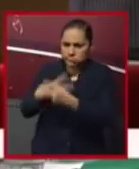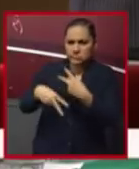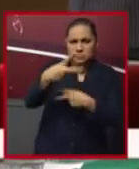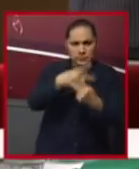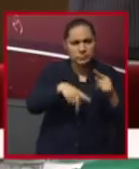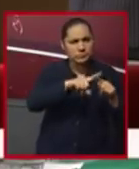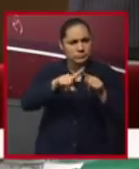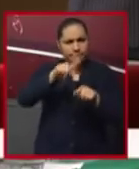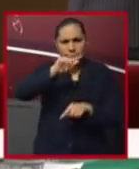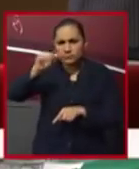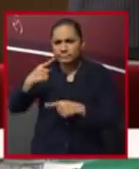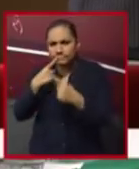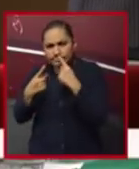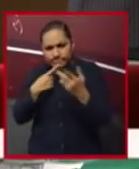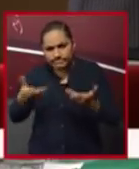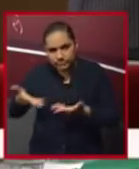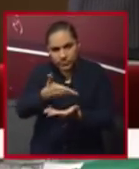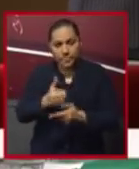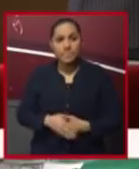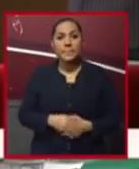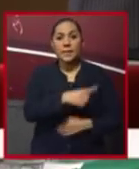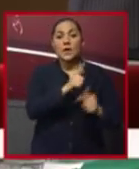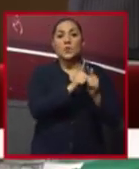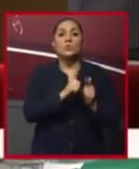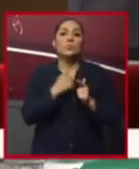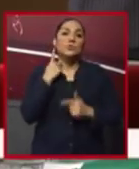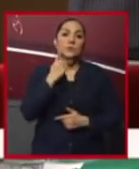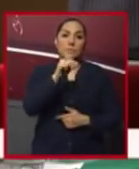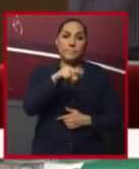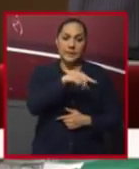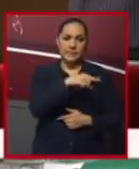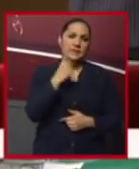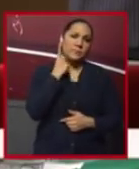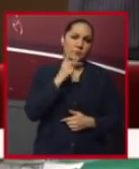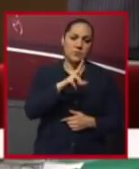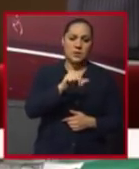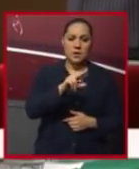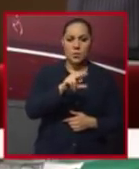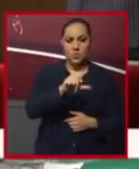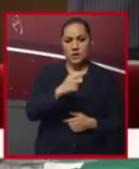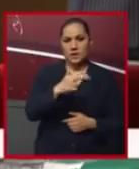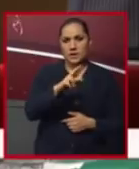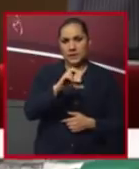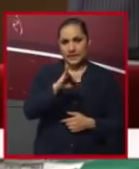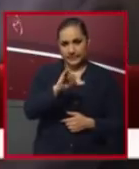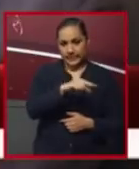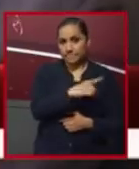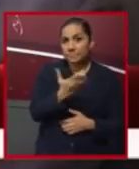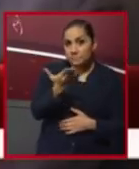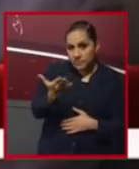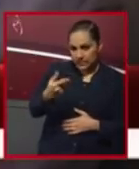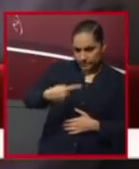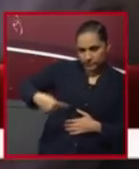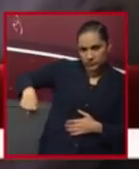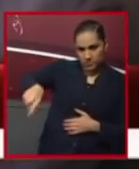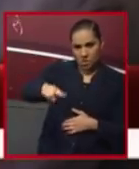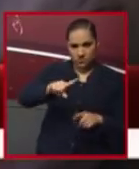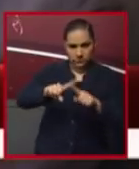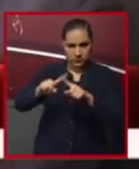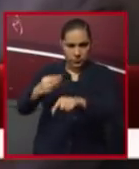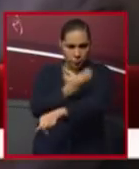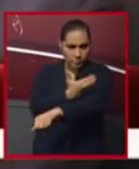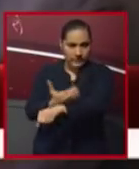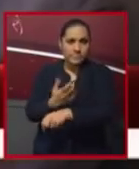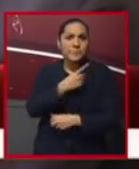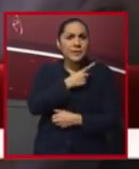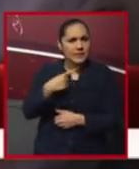El Partido Acción Nacional, a través del diputado Raúl Gracia, hizo un llamado a sus compañeros a construir instituciones y no a mermar